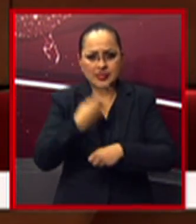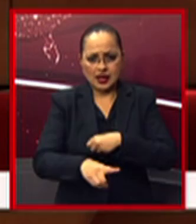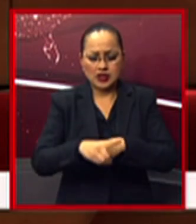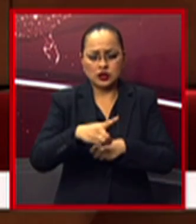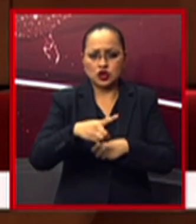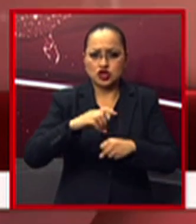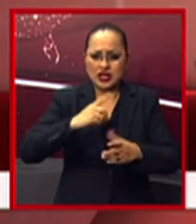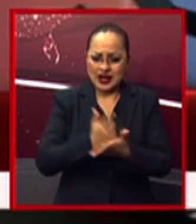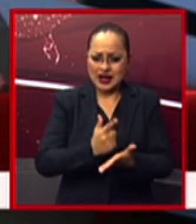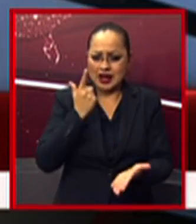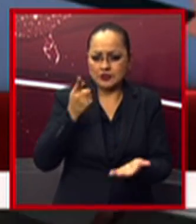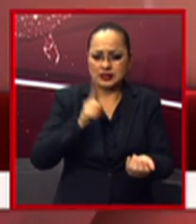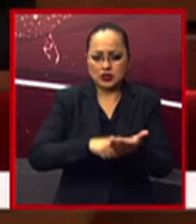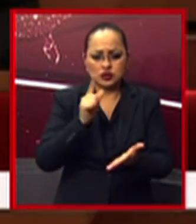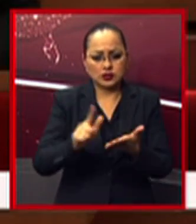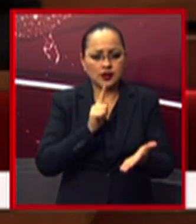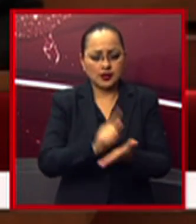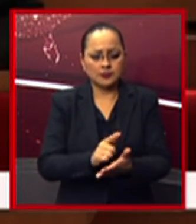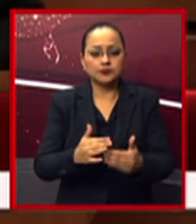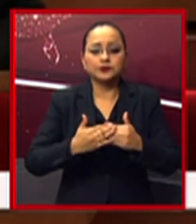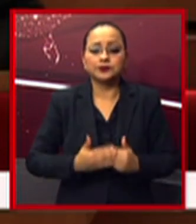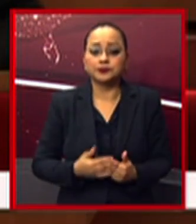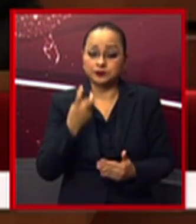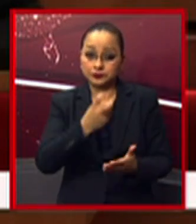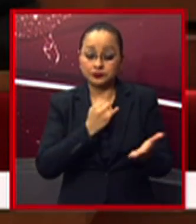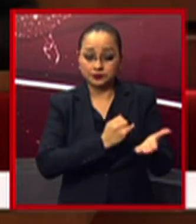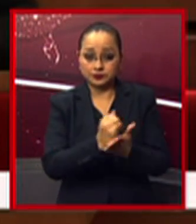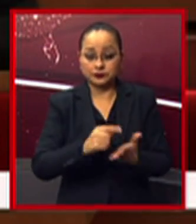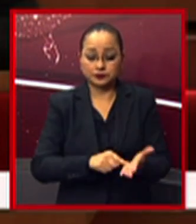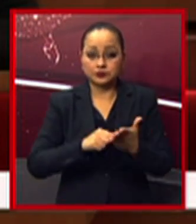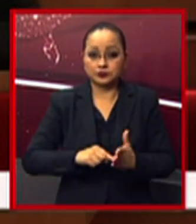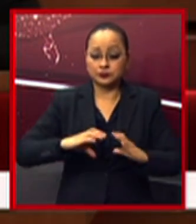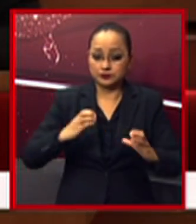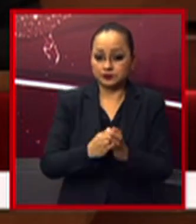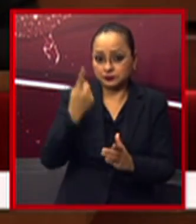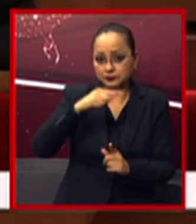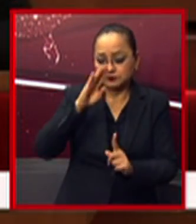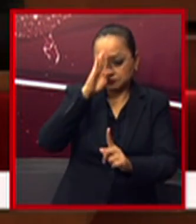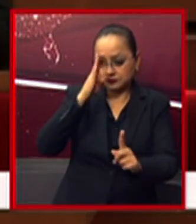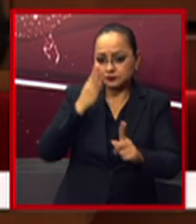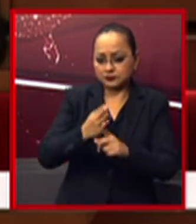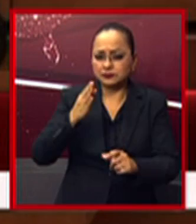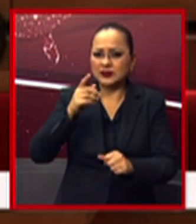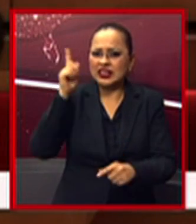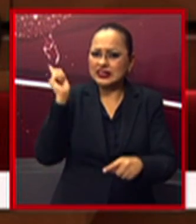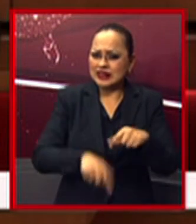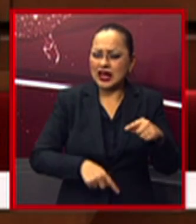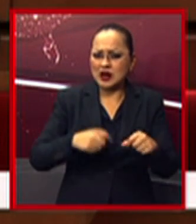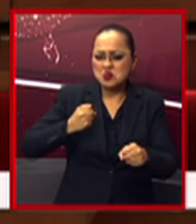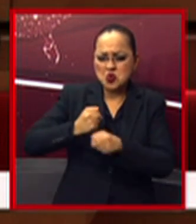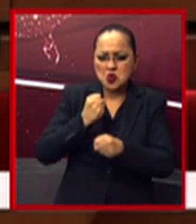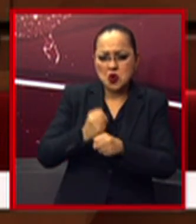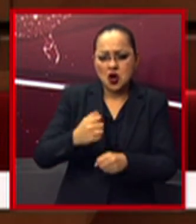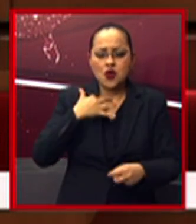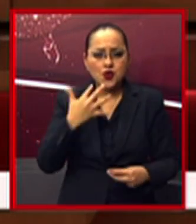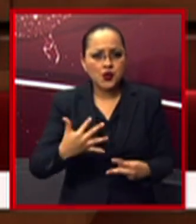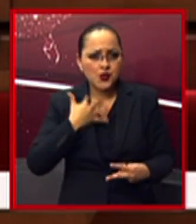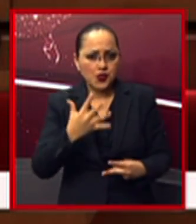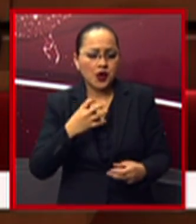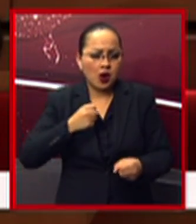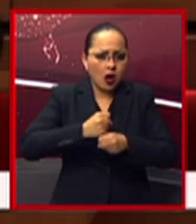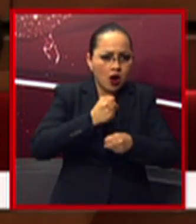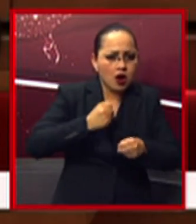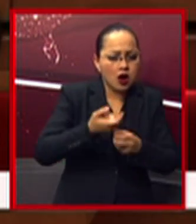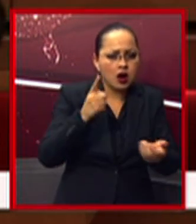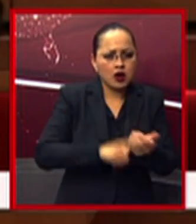en la legislación. El presente dictamen servirá para buscar terminar con la violencia, la corrupción, la